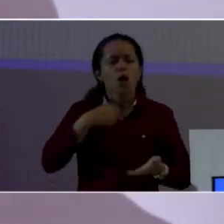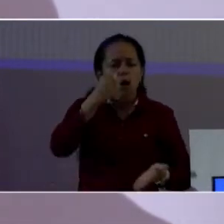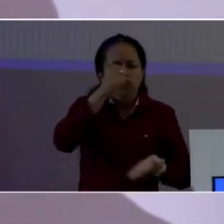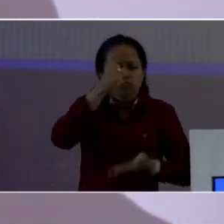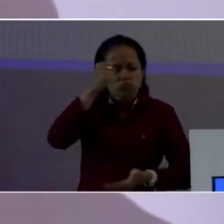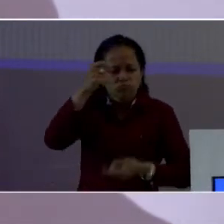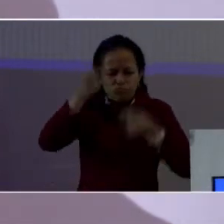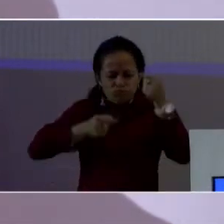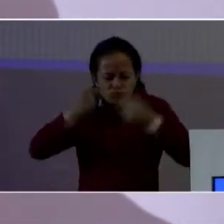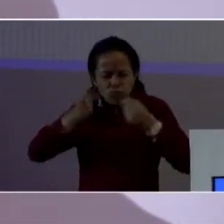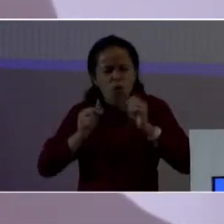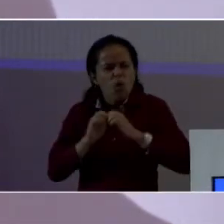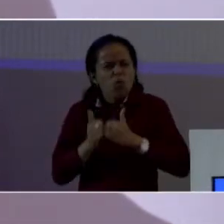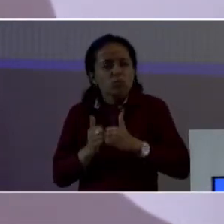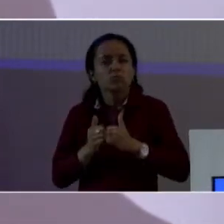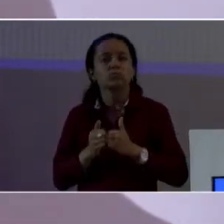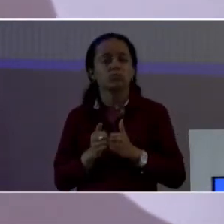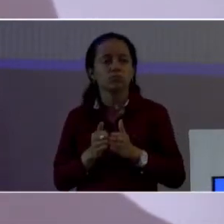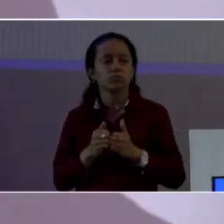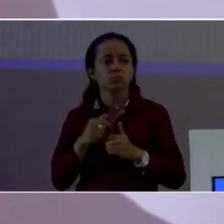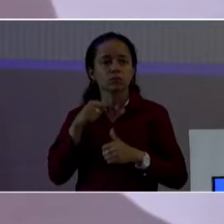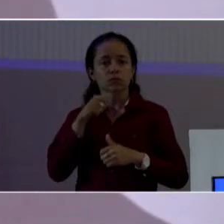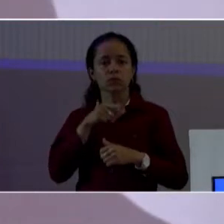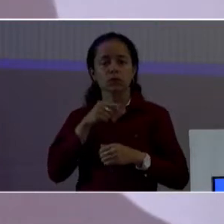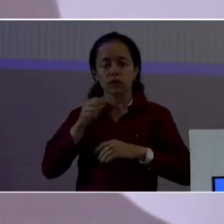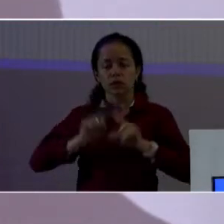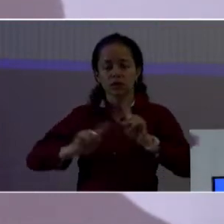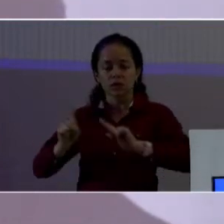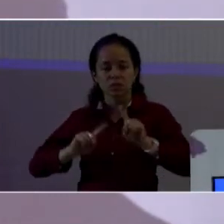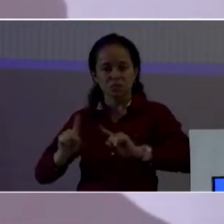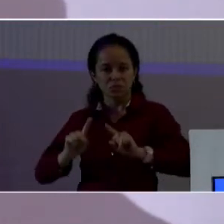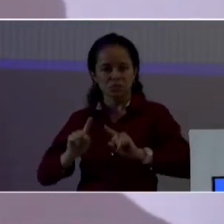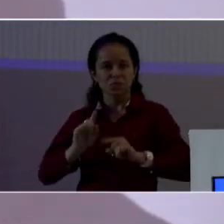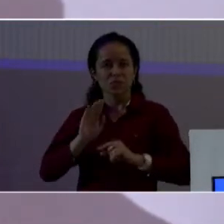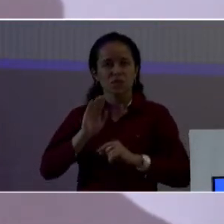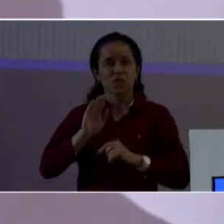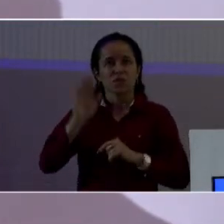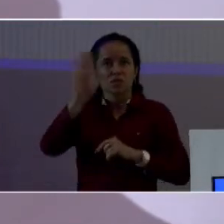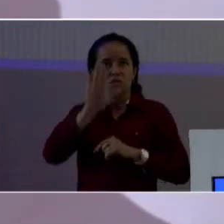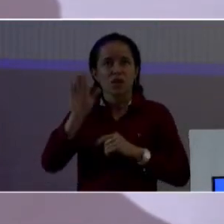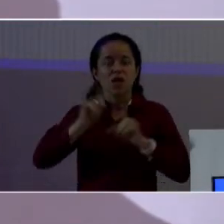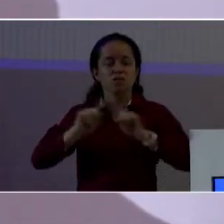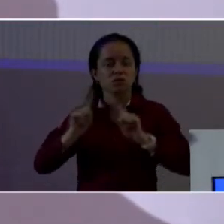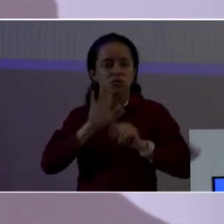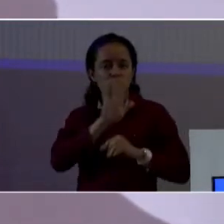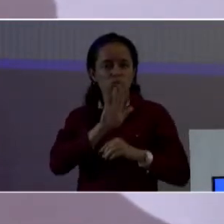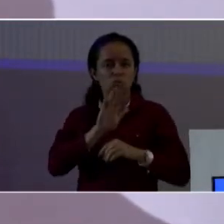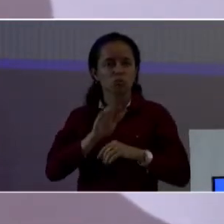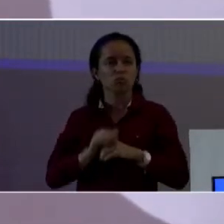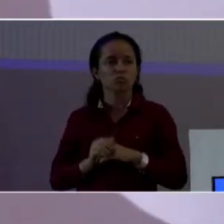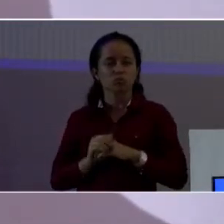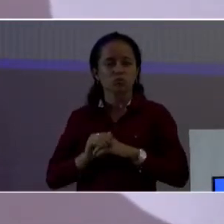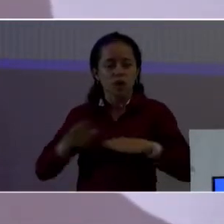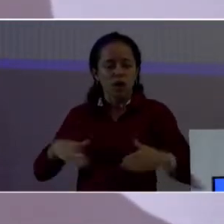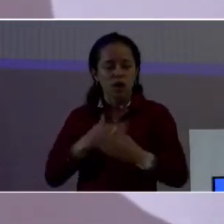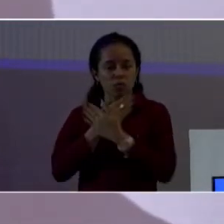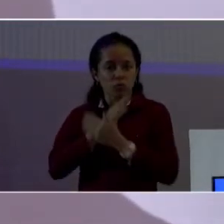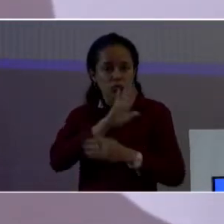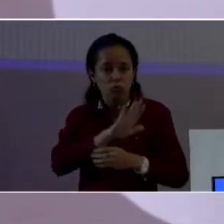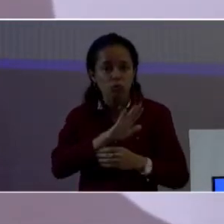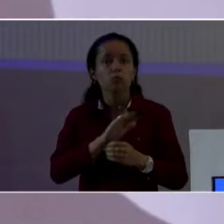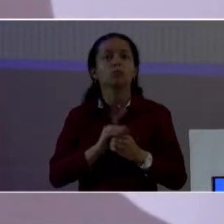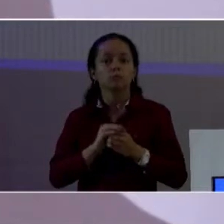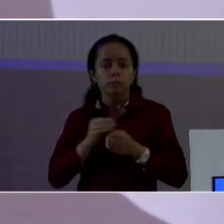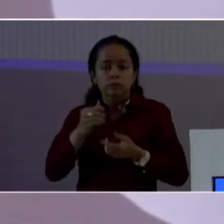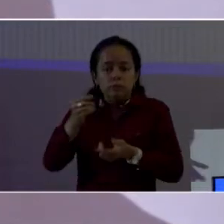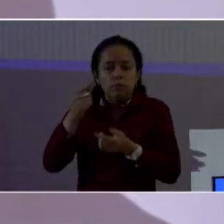En nuestra cabeza de sector, que es DAPRE, el Departamento Administrativo de la Presidencia de la República, nos señala unos indicadores mínimos que